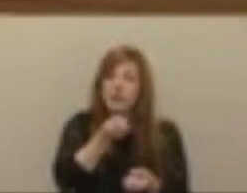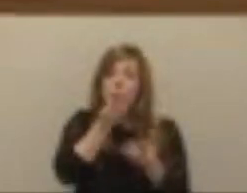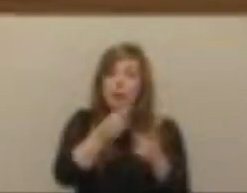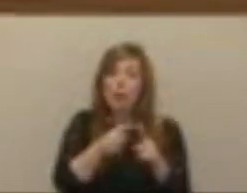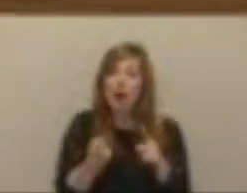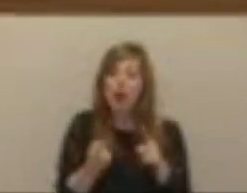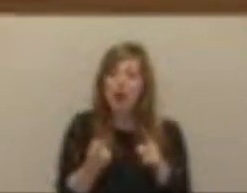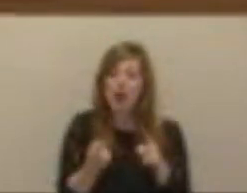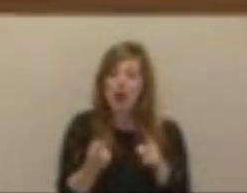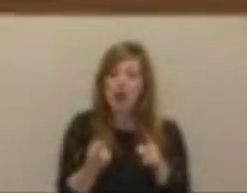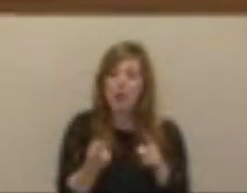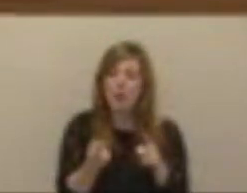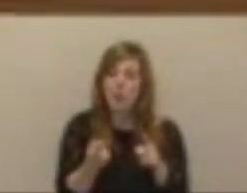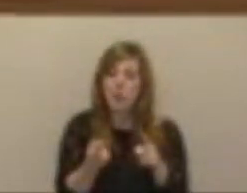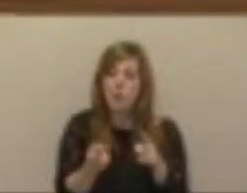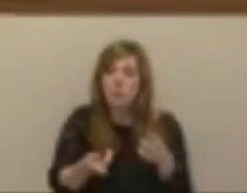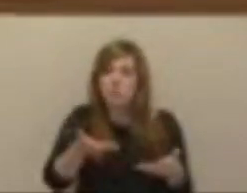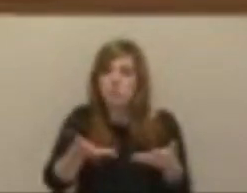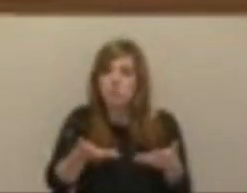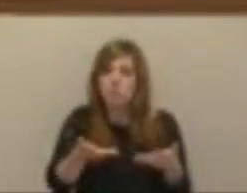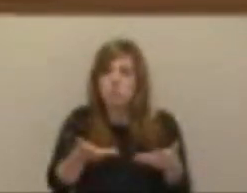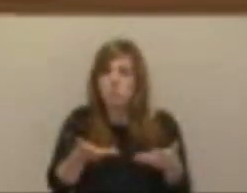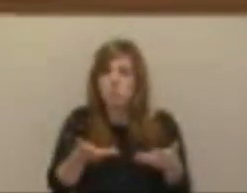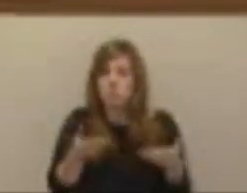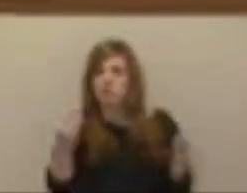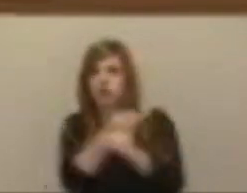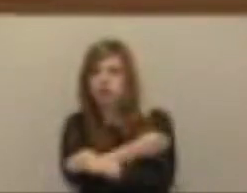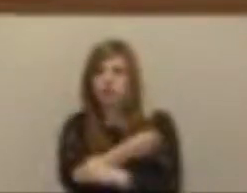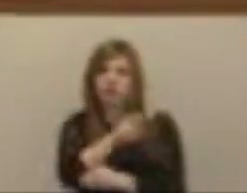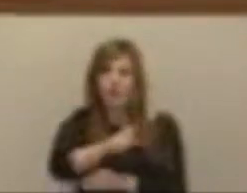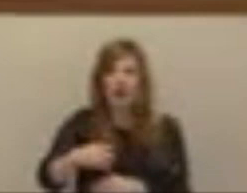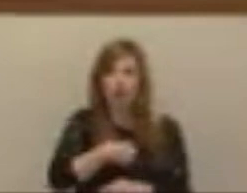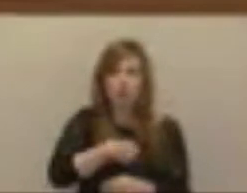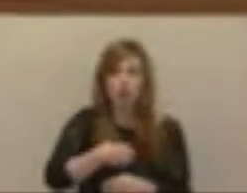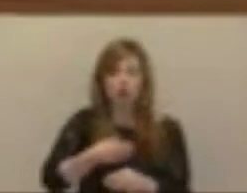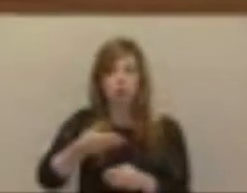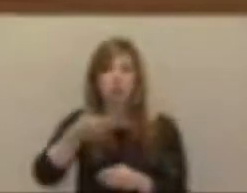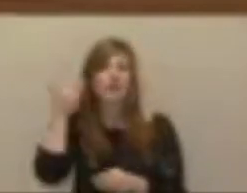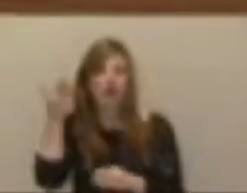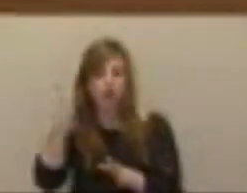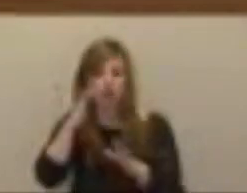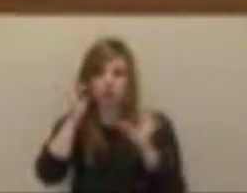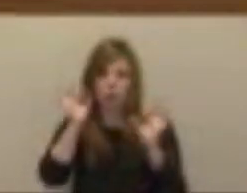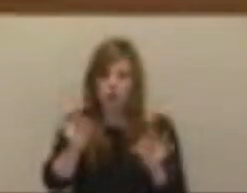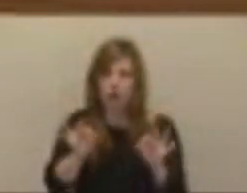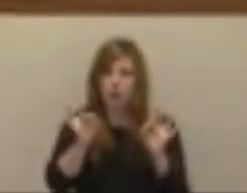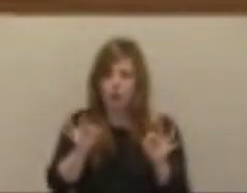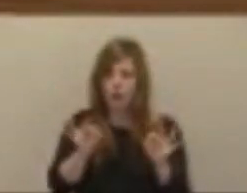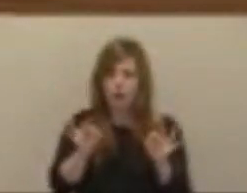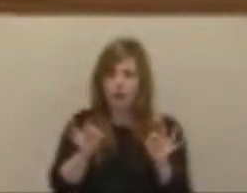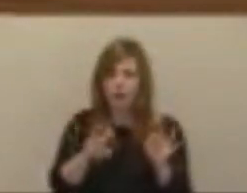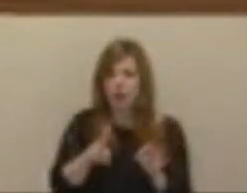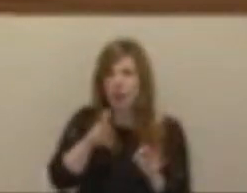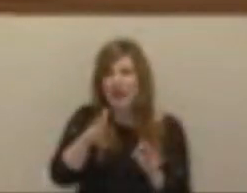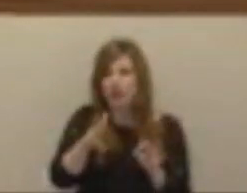contraprestación, ese contradiscurso de que los empleados públicos son privilegiados y, bueno, cuidado, pongamos los derechos